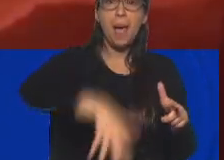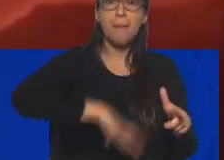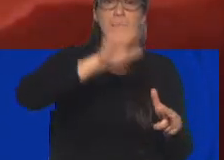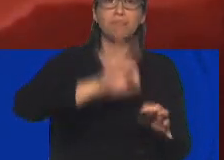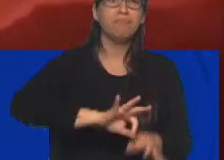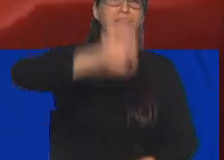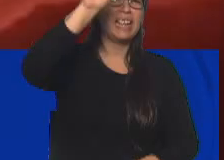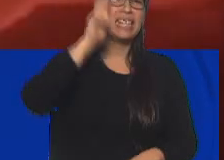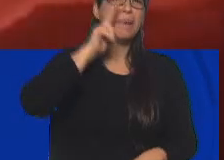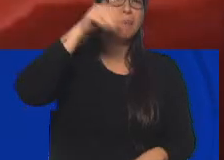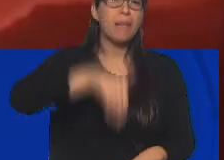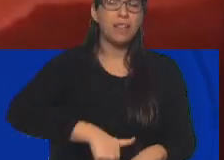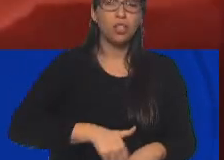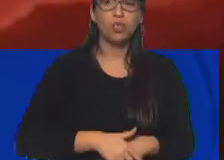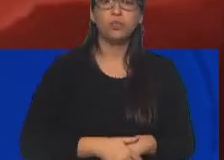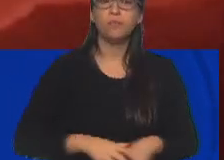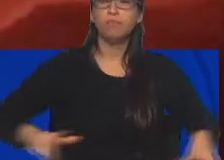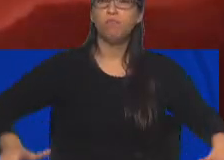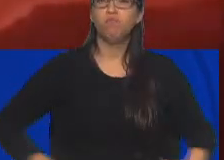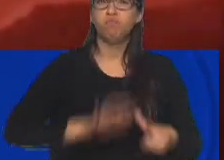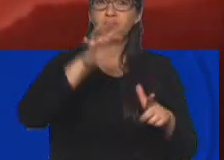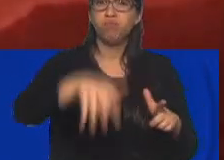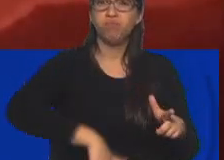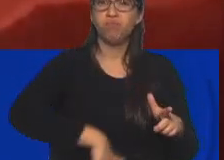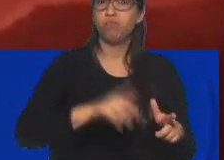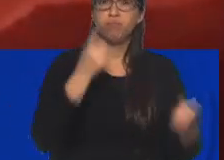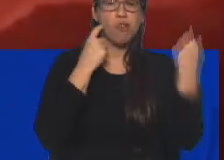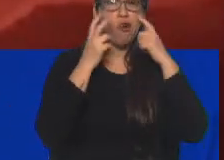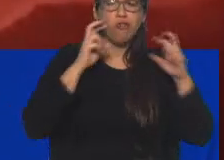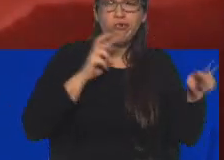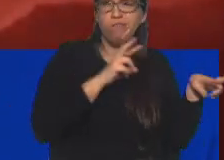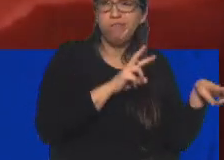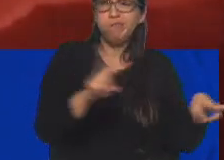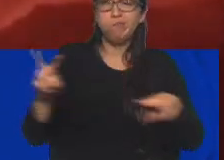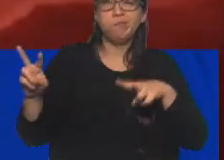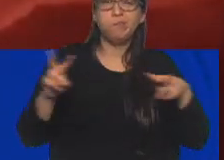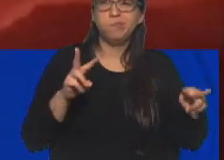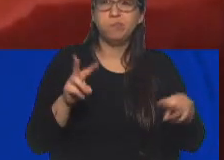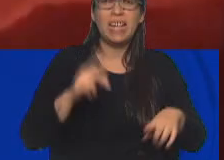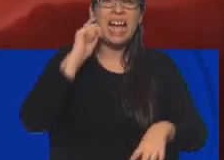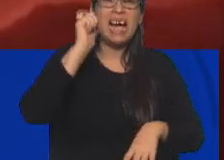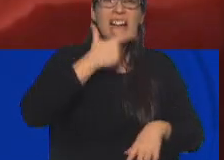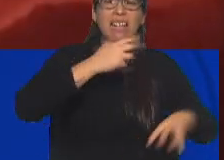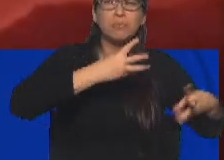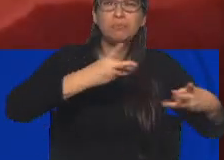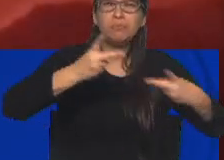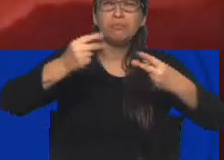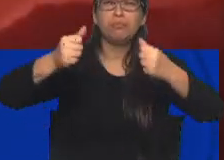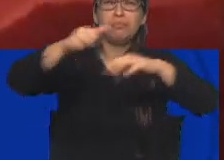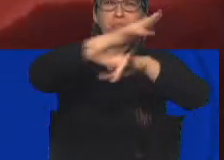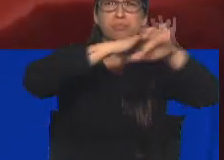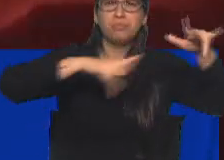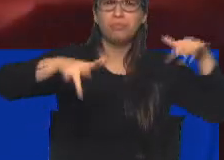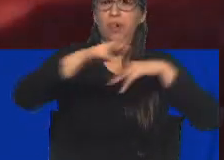3.000 metros. La erupción obligó a mantener el nivel de vigilancia volcánica. La emisión de gases y cenizas sigue dentro del